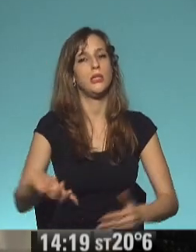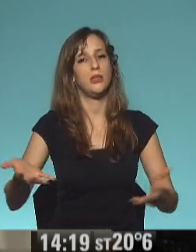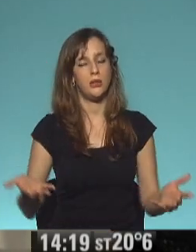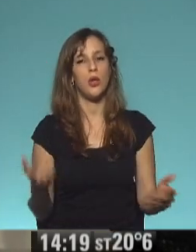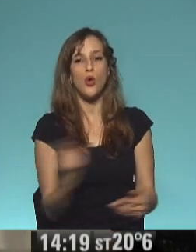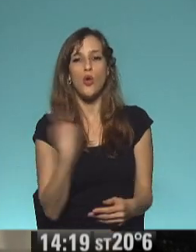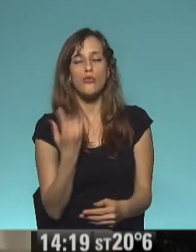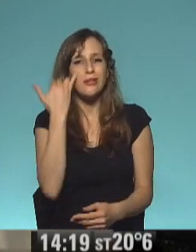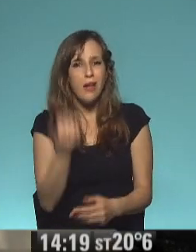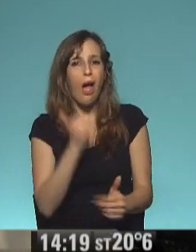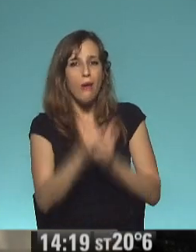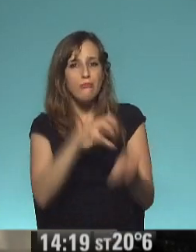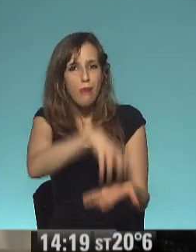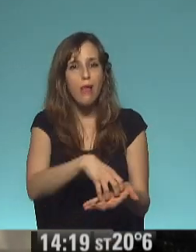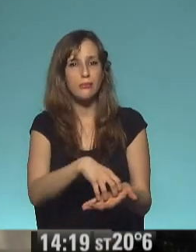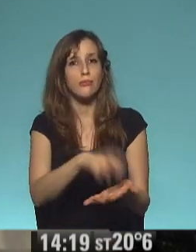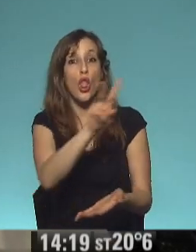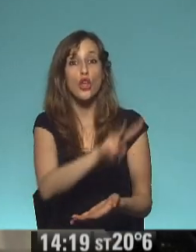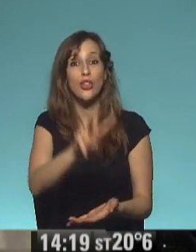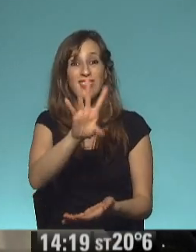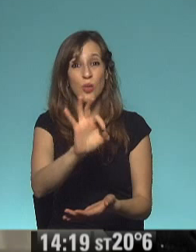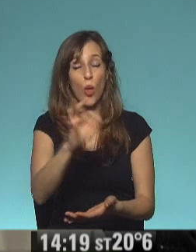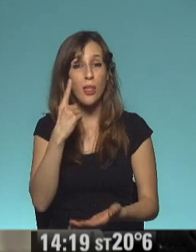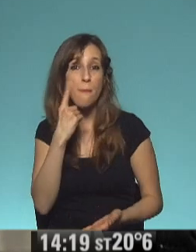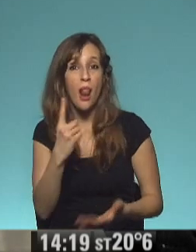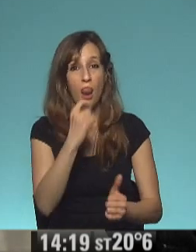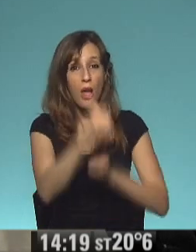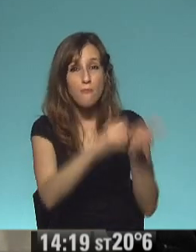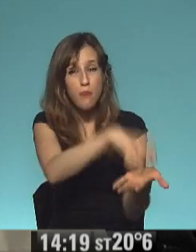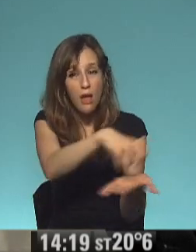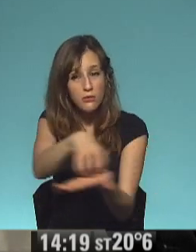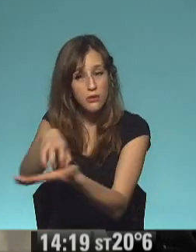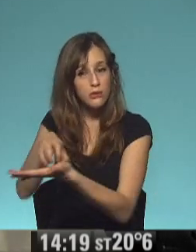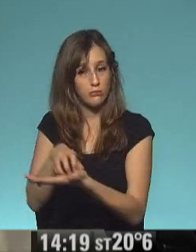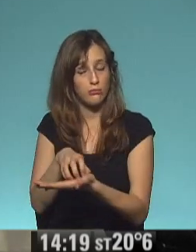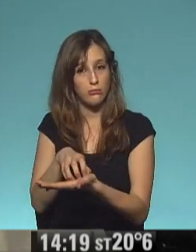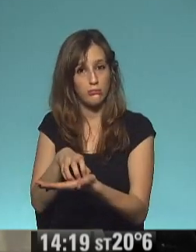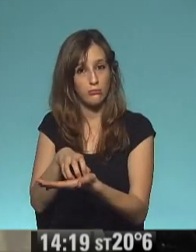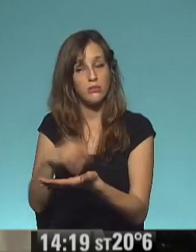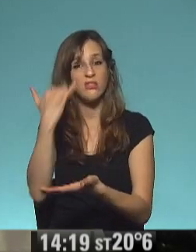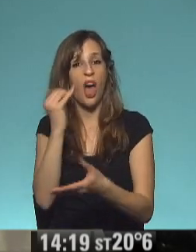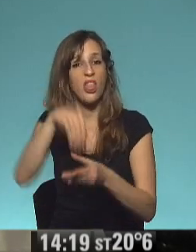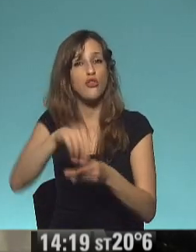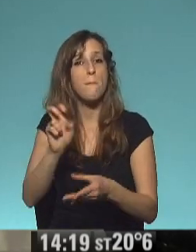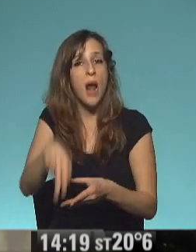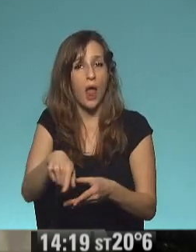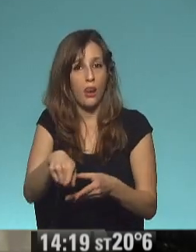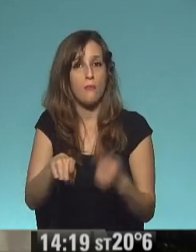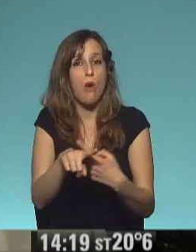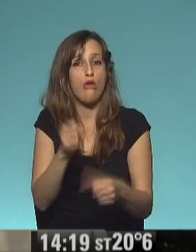hay 250.000 empresas que entraron a la asistencia para el trabajo y la